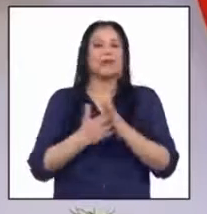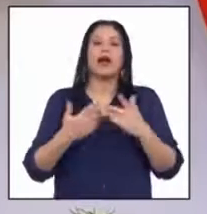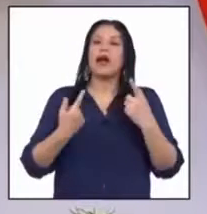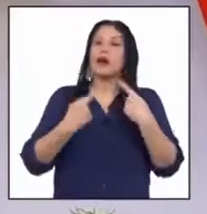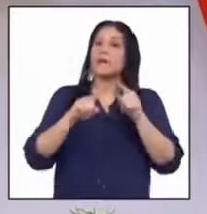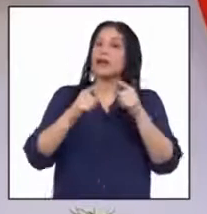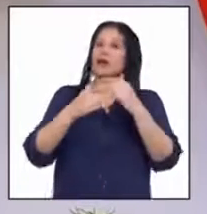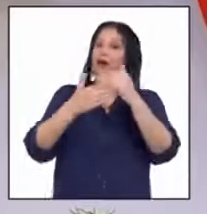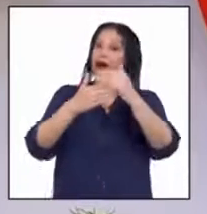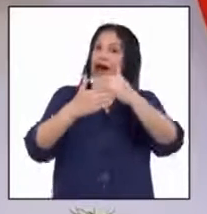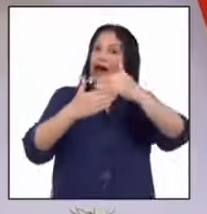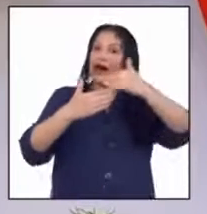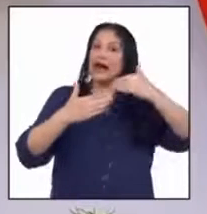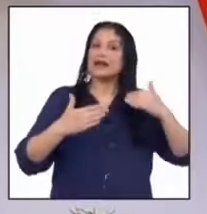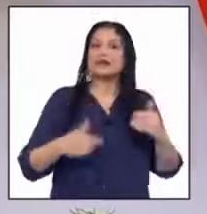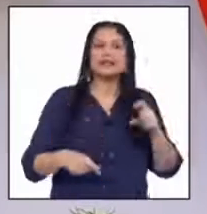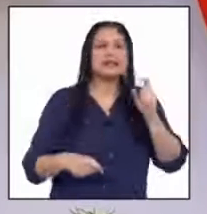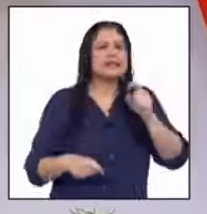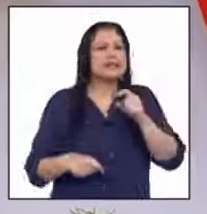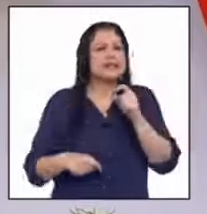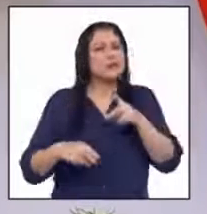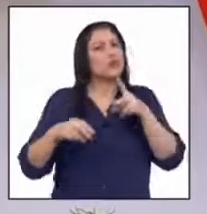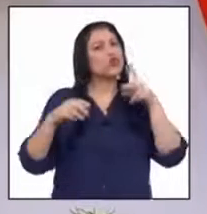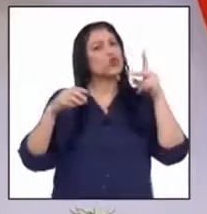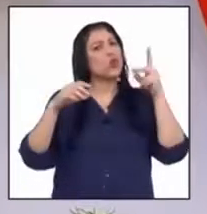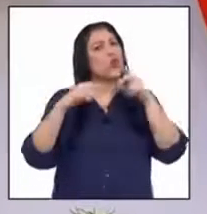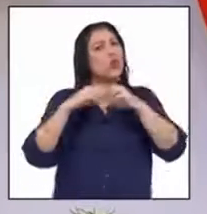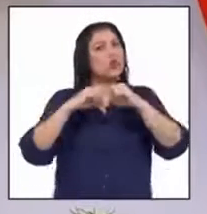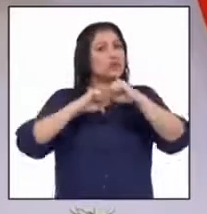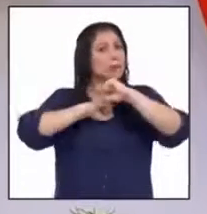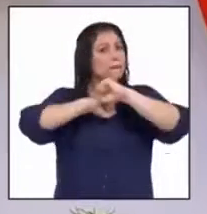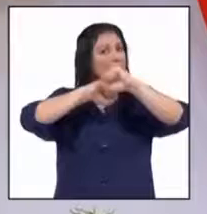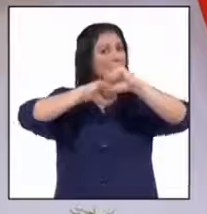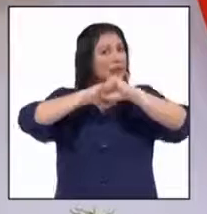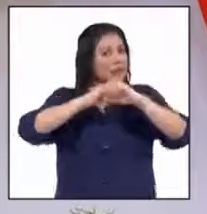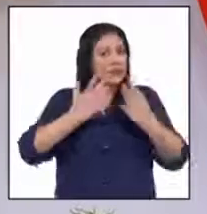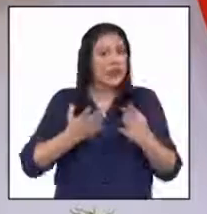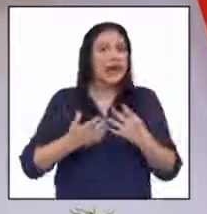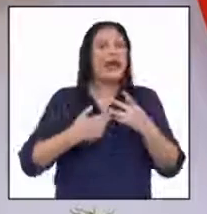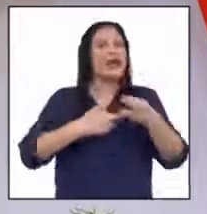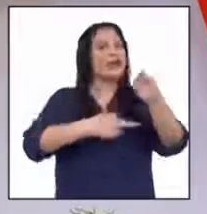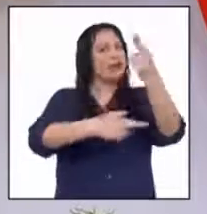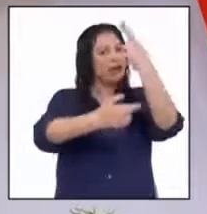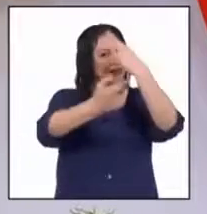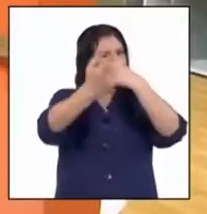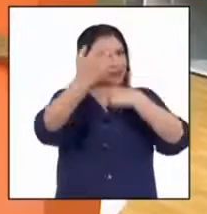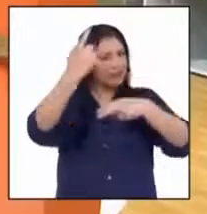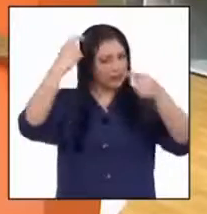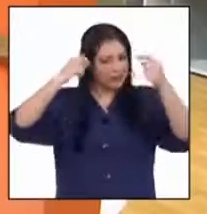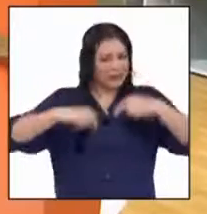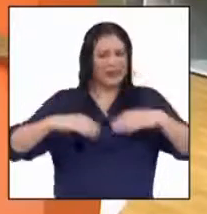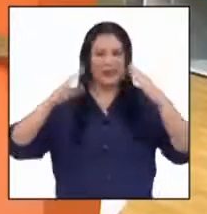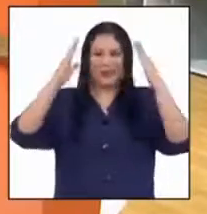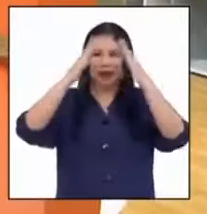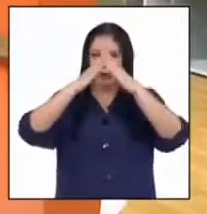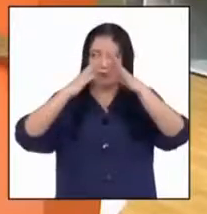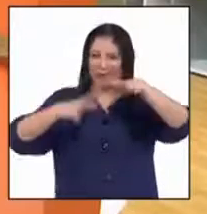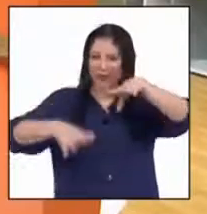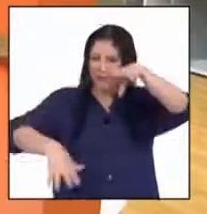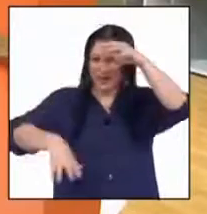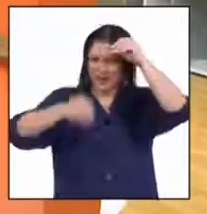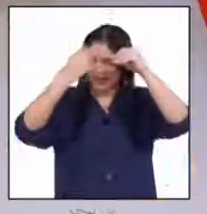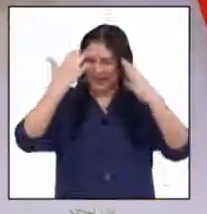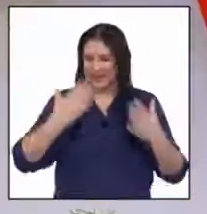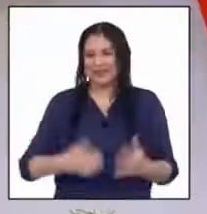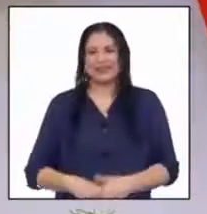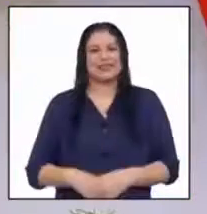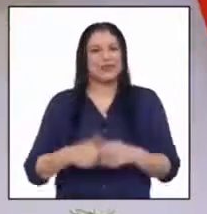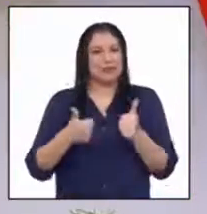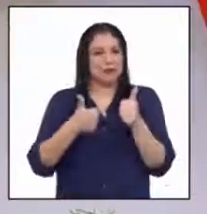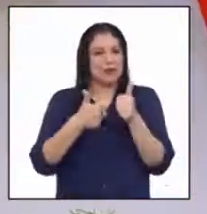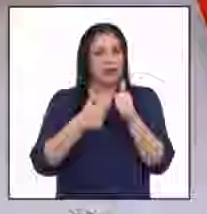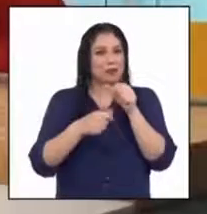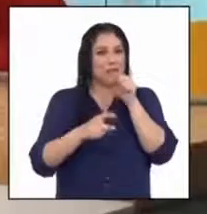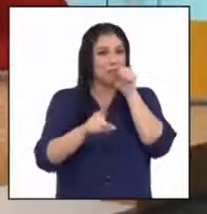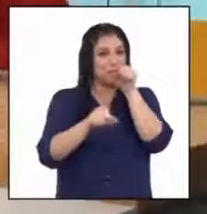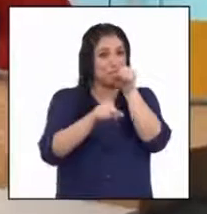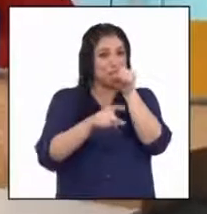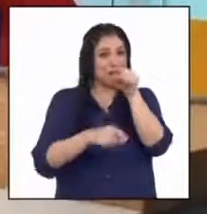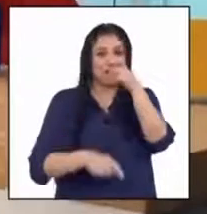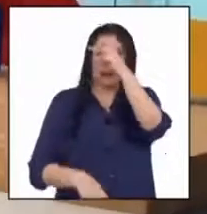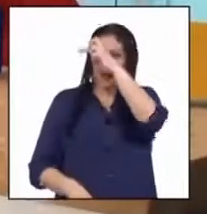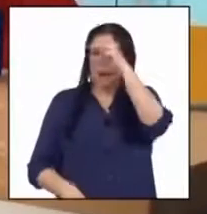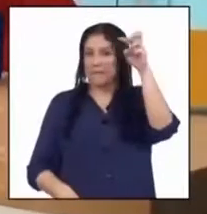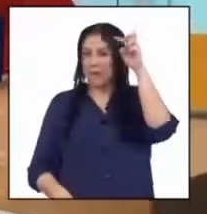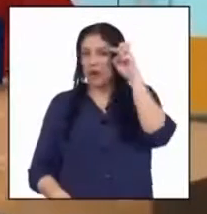Pero antes debemos ir a una pequeña pausa comercial y ya volvemos con Aprendo en Casa. Para ustedes,